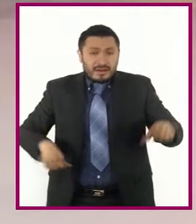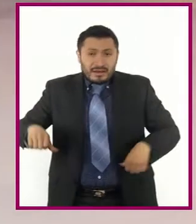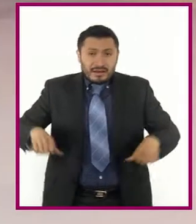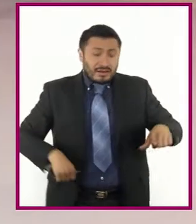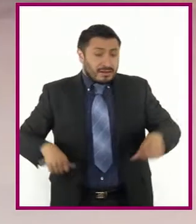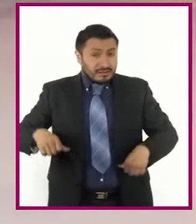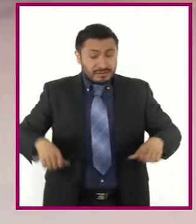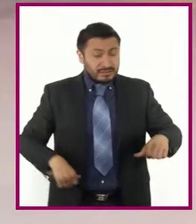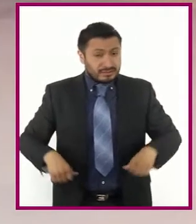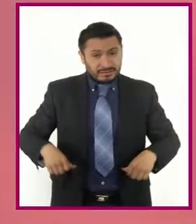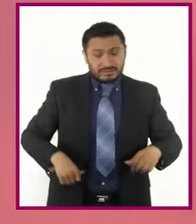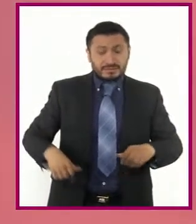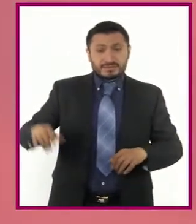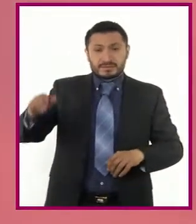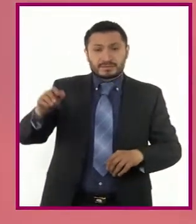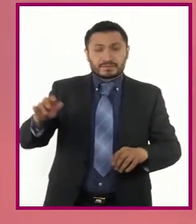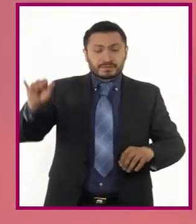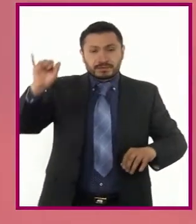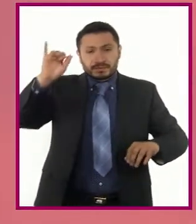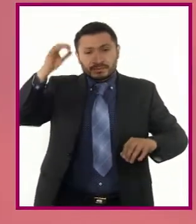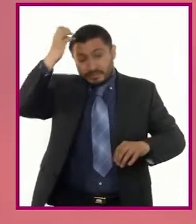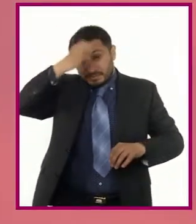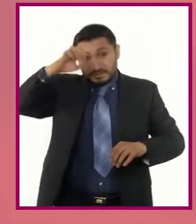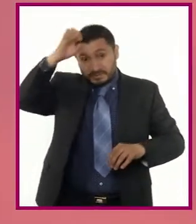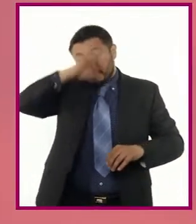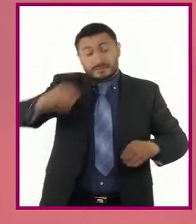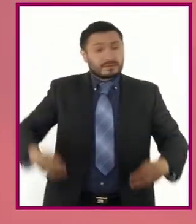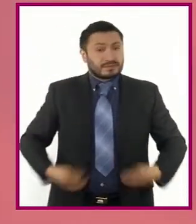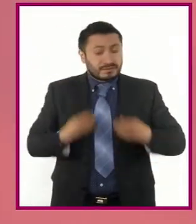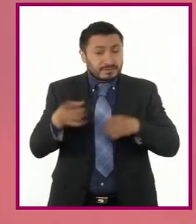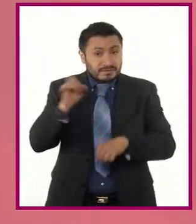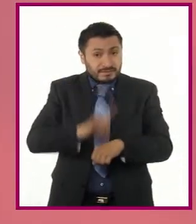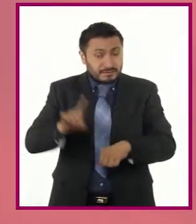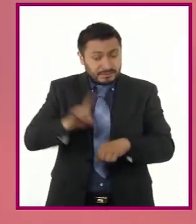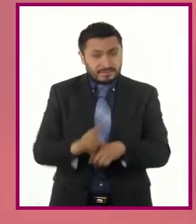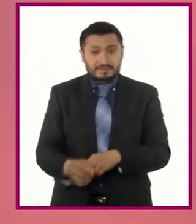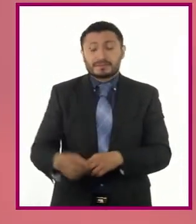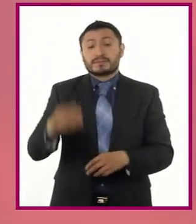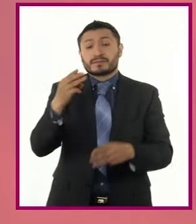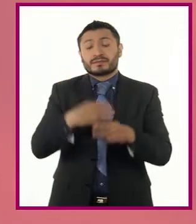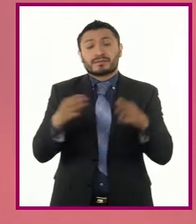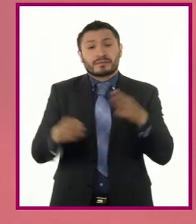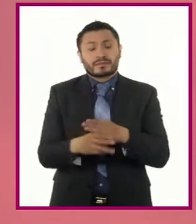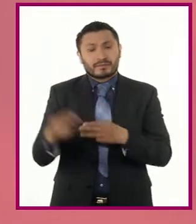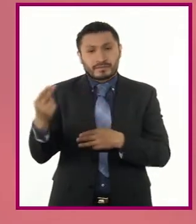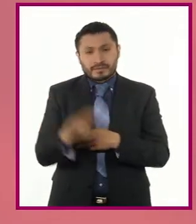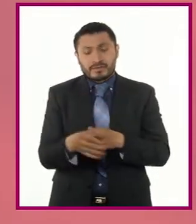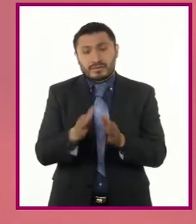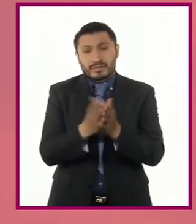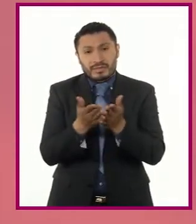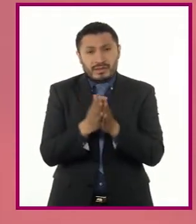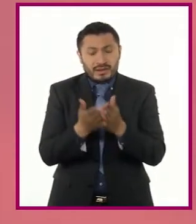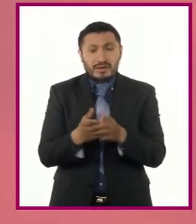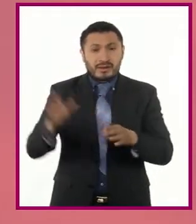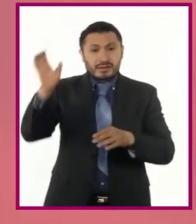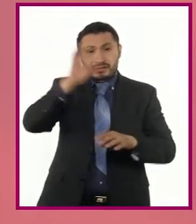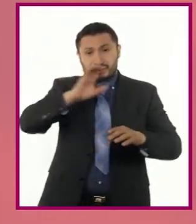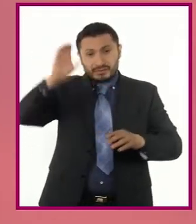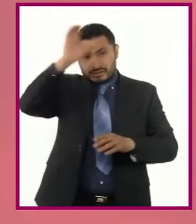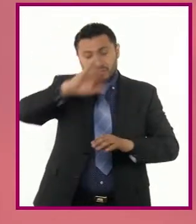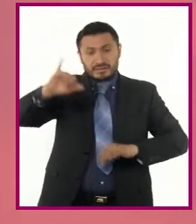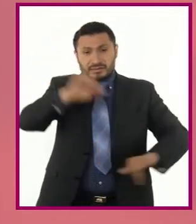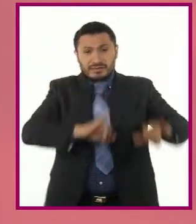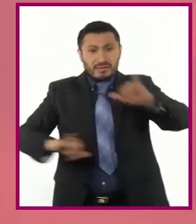aplicación en la vida diaria. Los materiales que vamos a utilizar son los siguientes: libro de texto de ciencias con énfasis